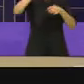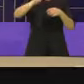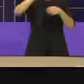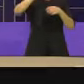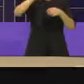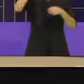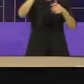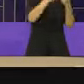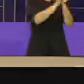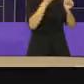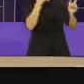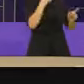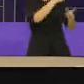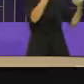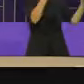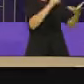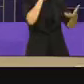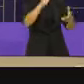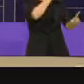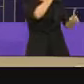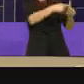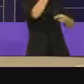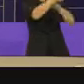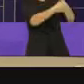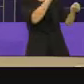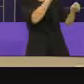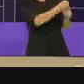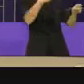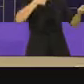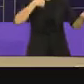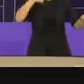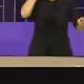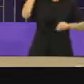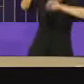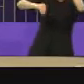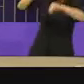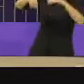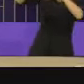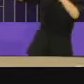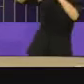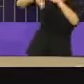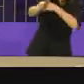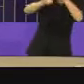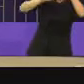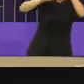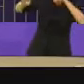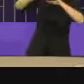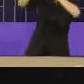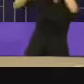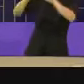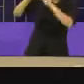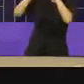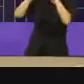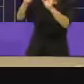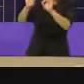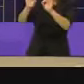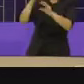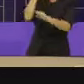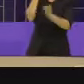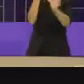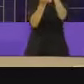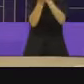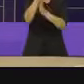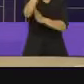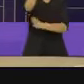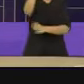inversión en obras y servicios públicos más grande de la historia. La decisión es muy sencilla. O